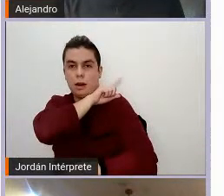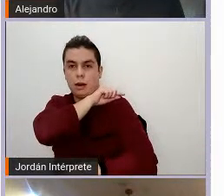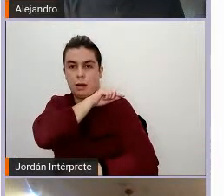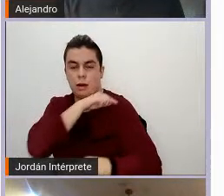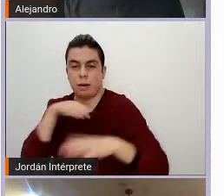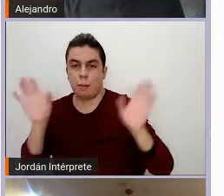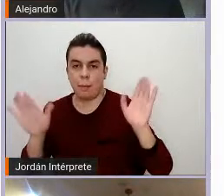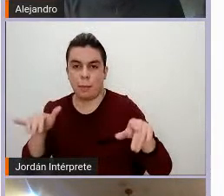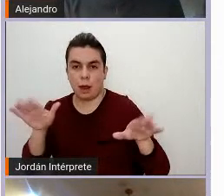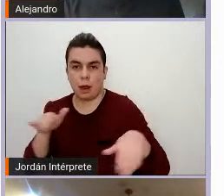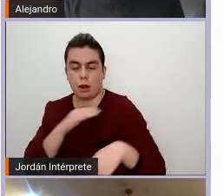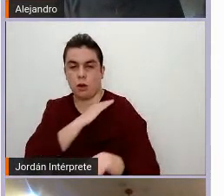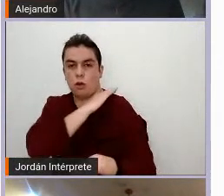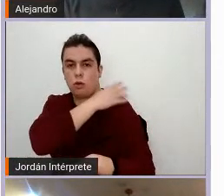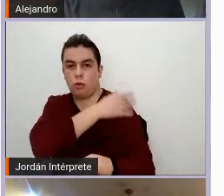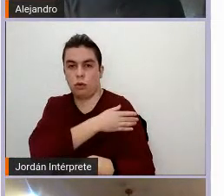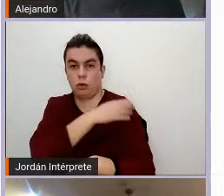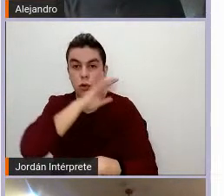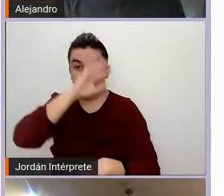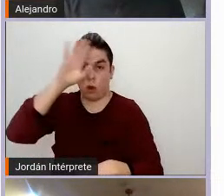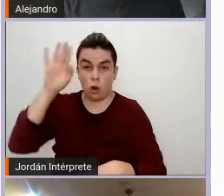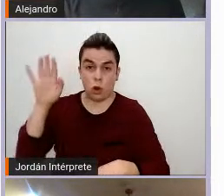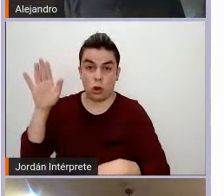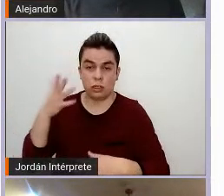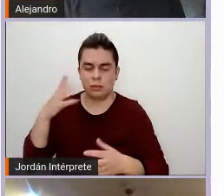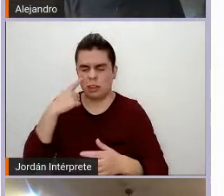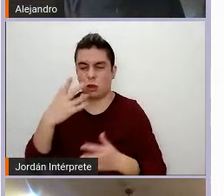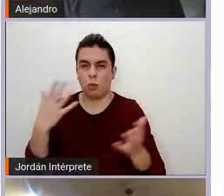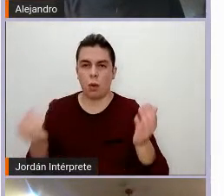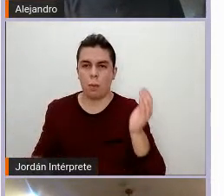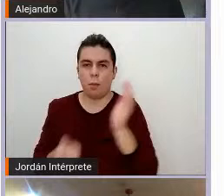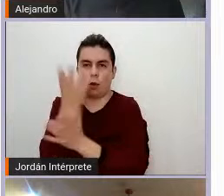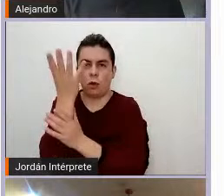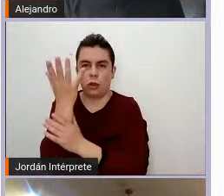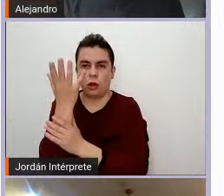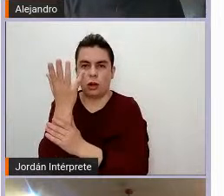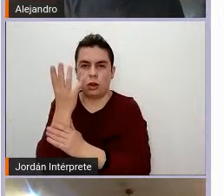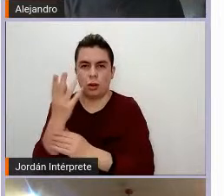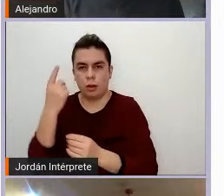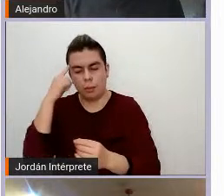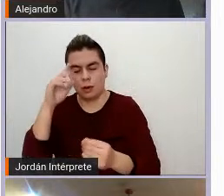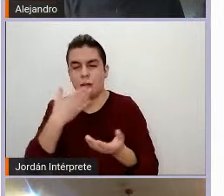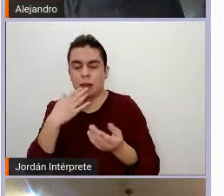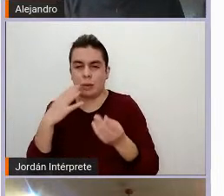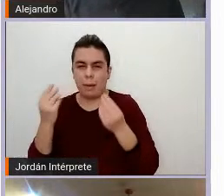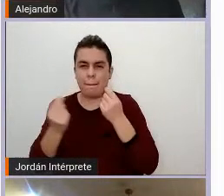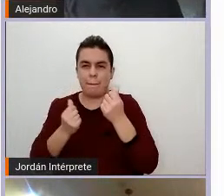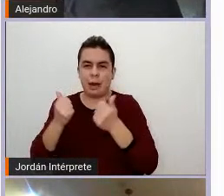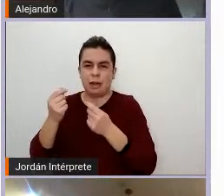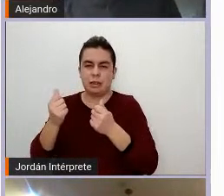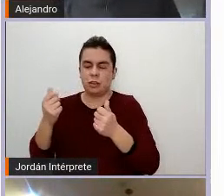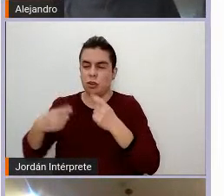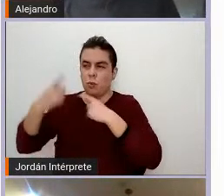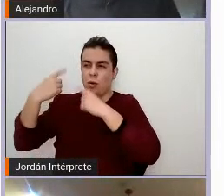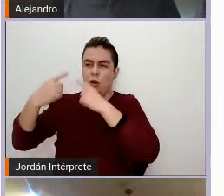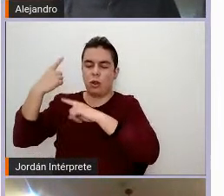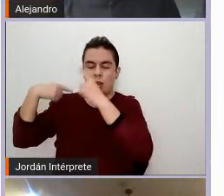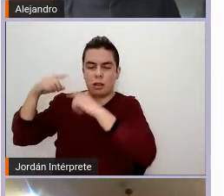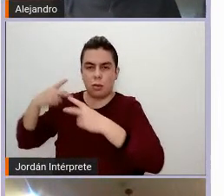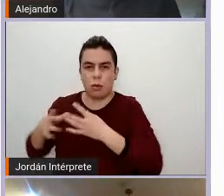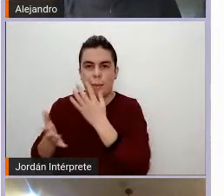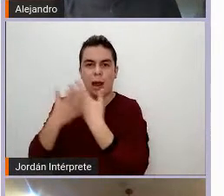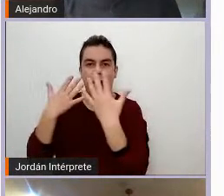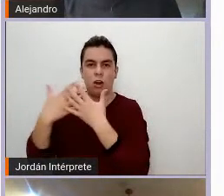en la pintura son claramente modernos, hay un eco con la artesanía tradicional. La forma redondeada de la mujer recuerda a